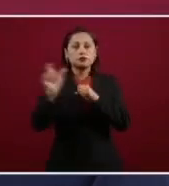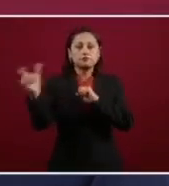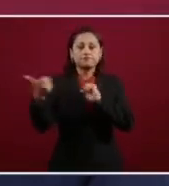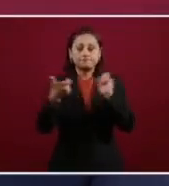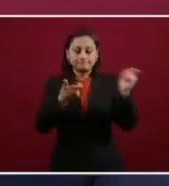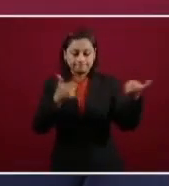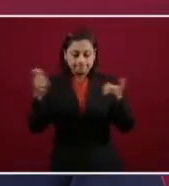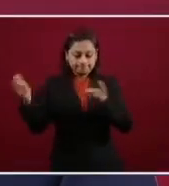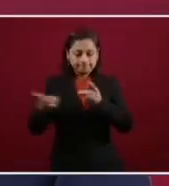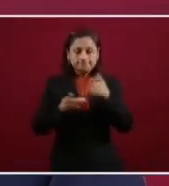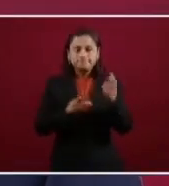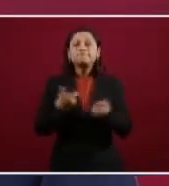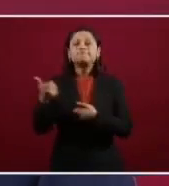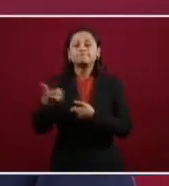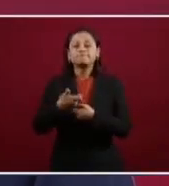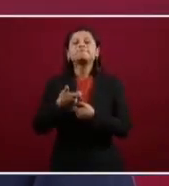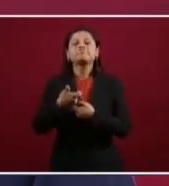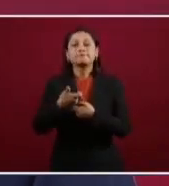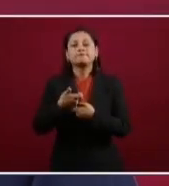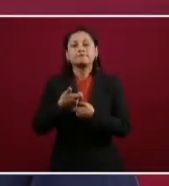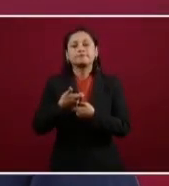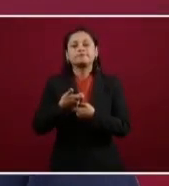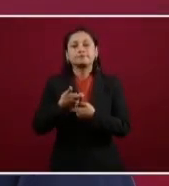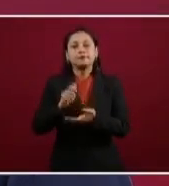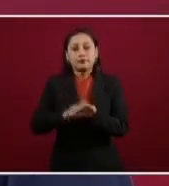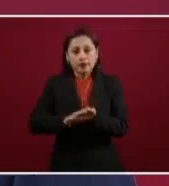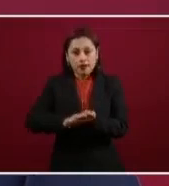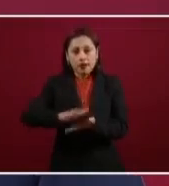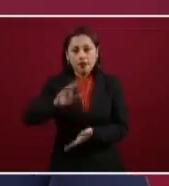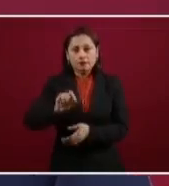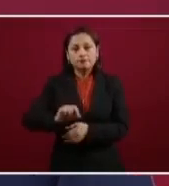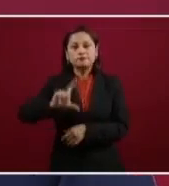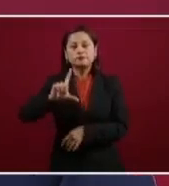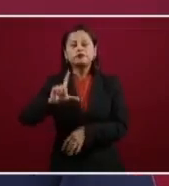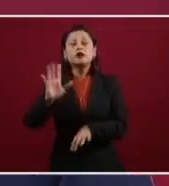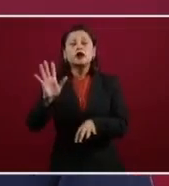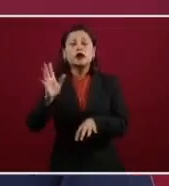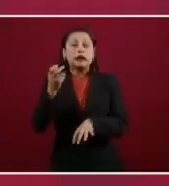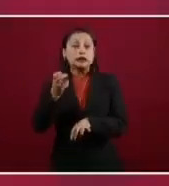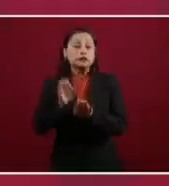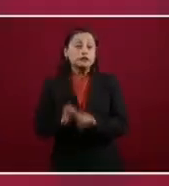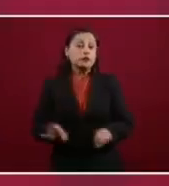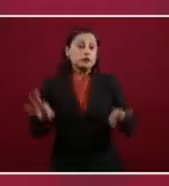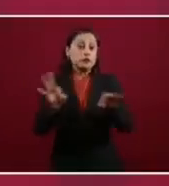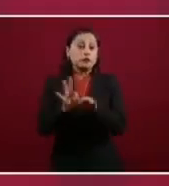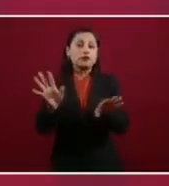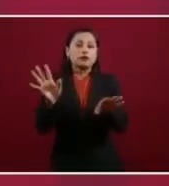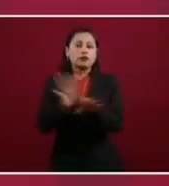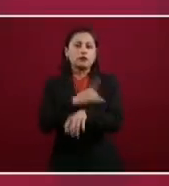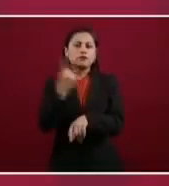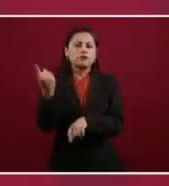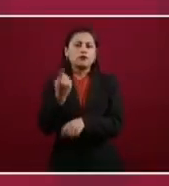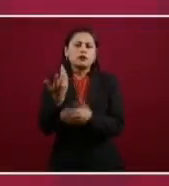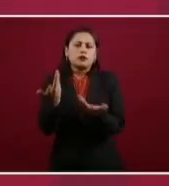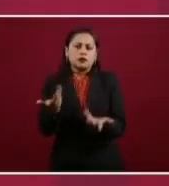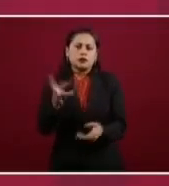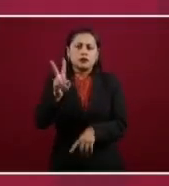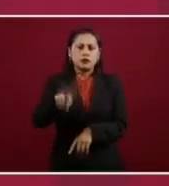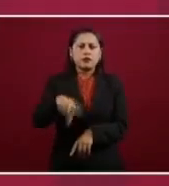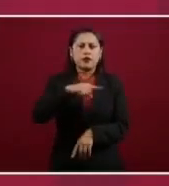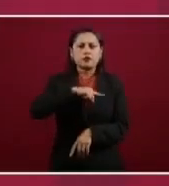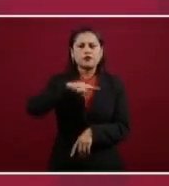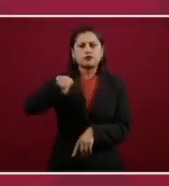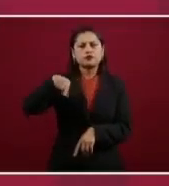esto es importante por qué aunque nosotros no hablamos mucho de los factores